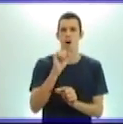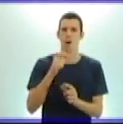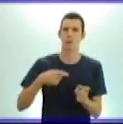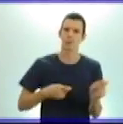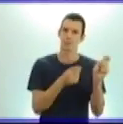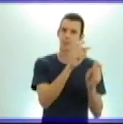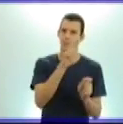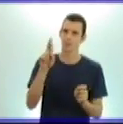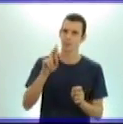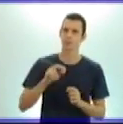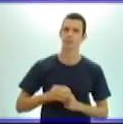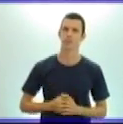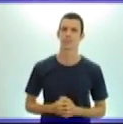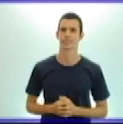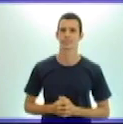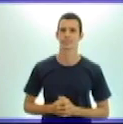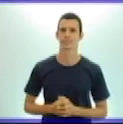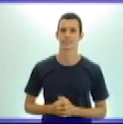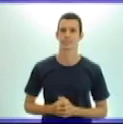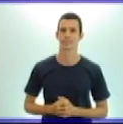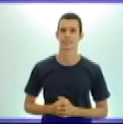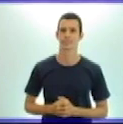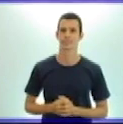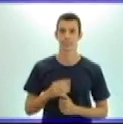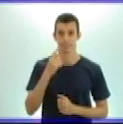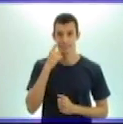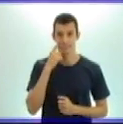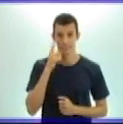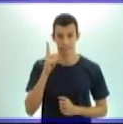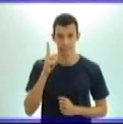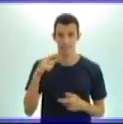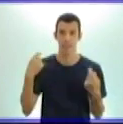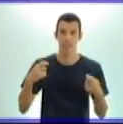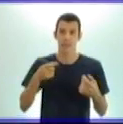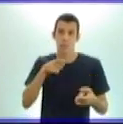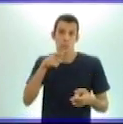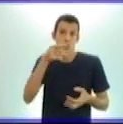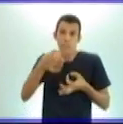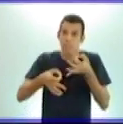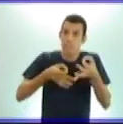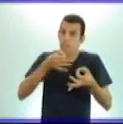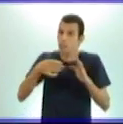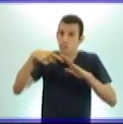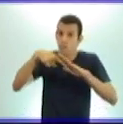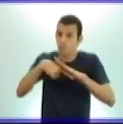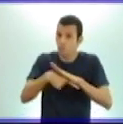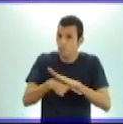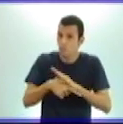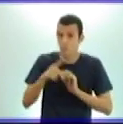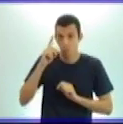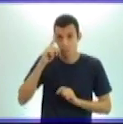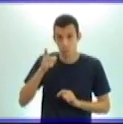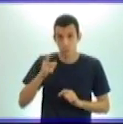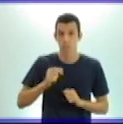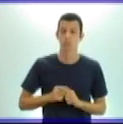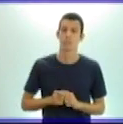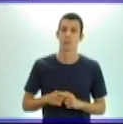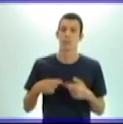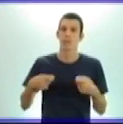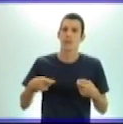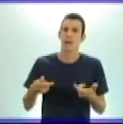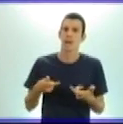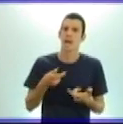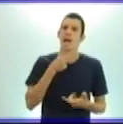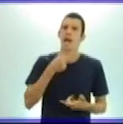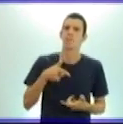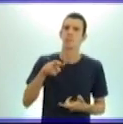1958. Fíjate bien, tienes que describir. Para describir, debes utilizar alguno de